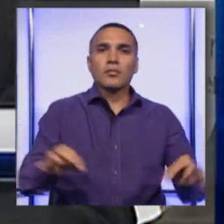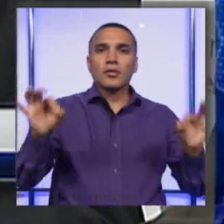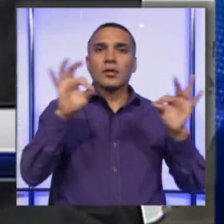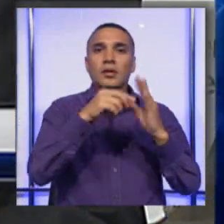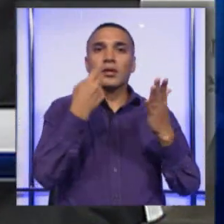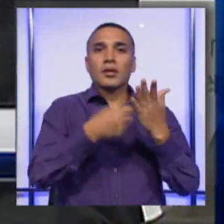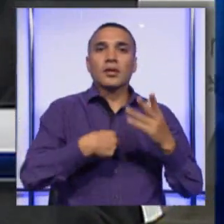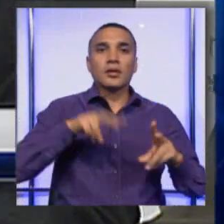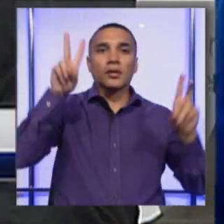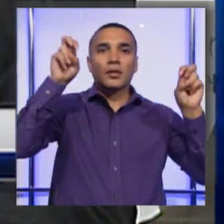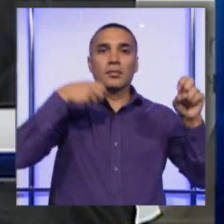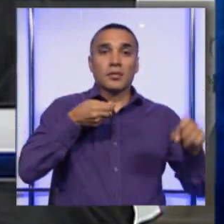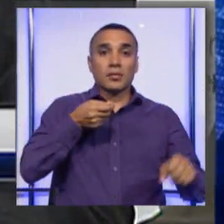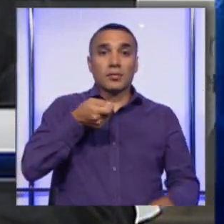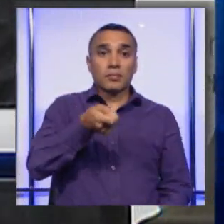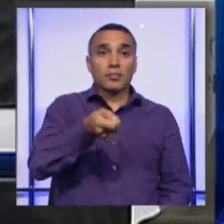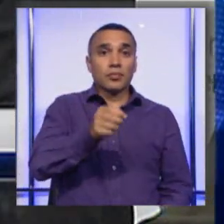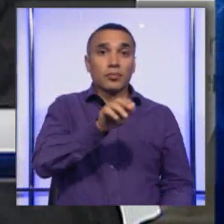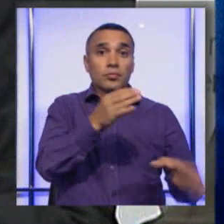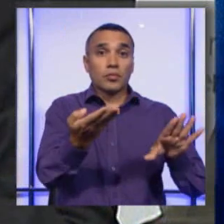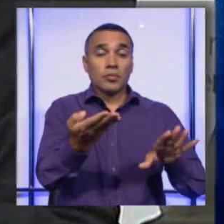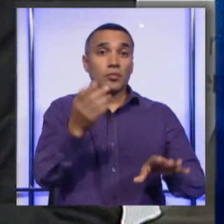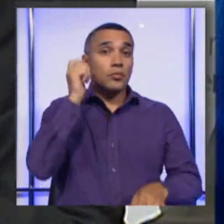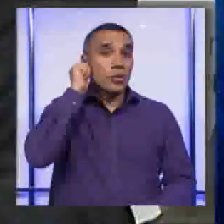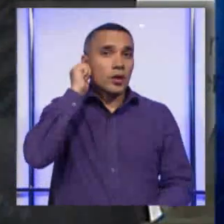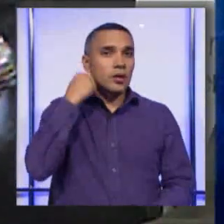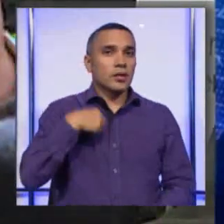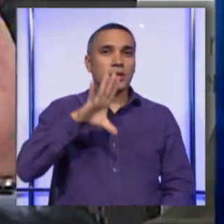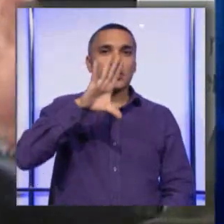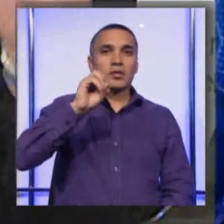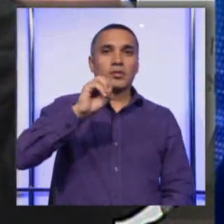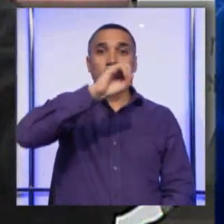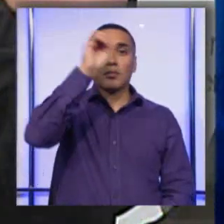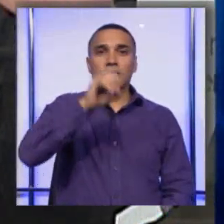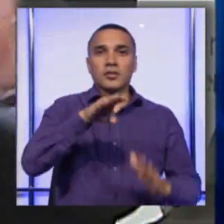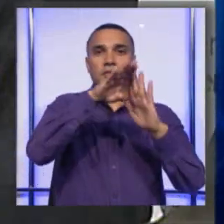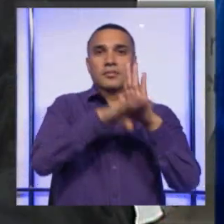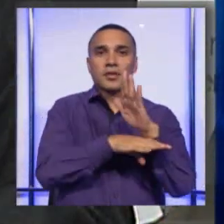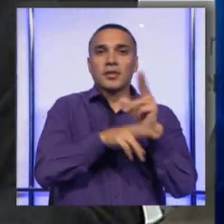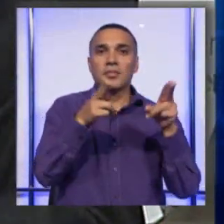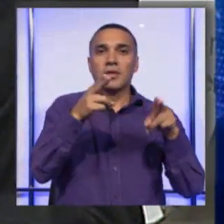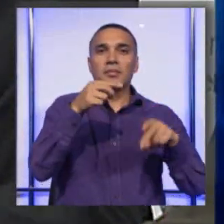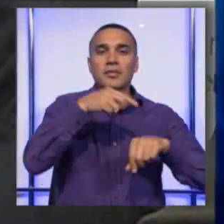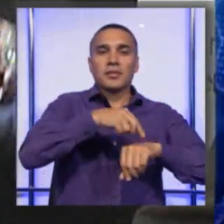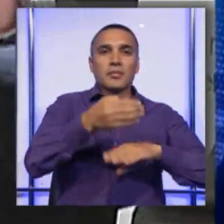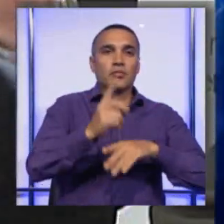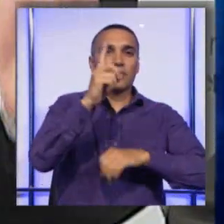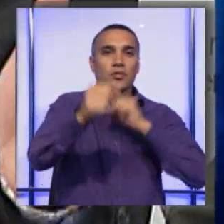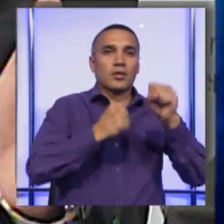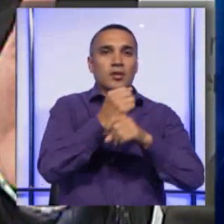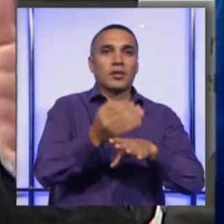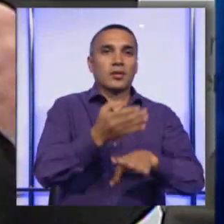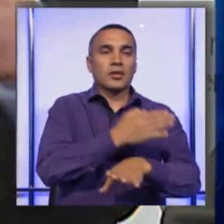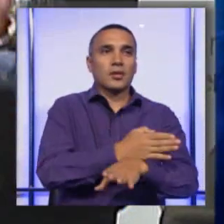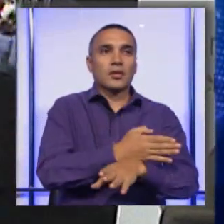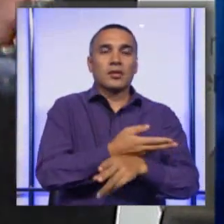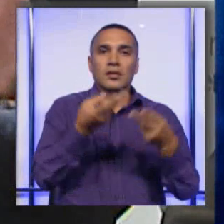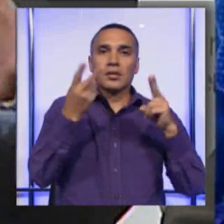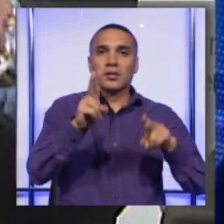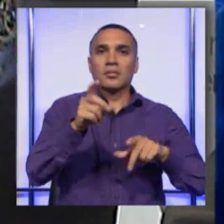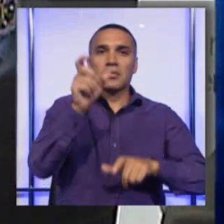tema de femicidios, una reducción del 50% en el mismo periodo de tiempo al año pasado. Robos y bienes autopartes,